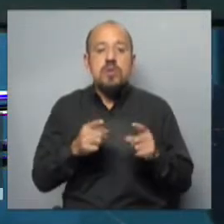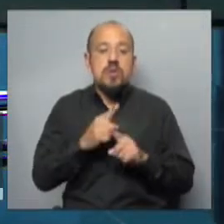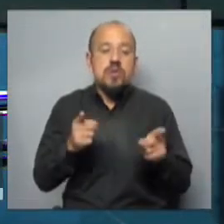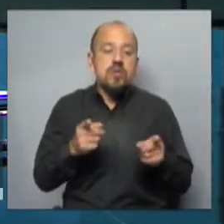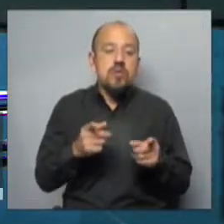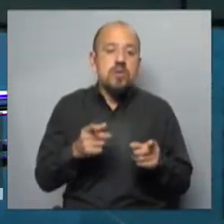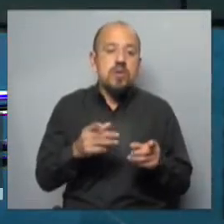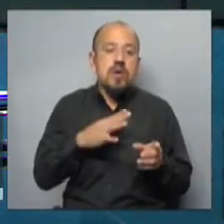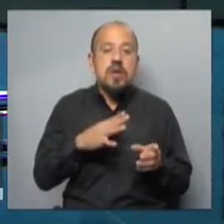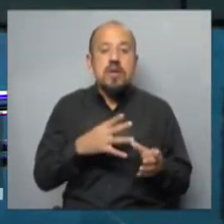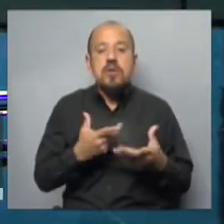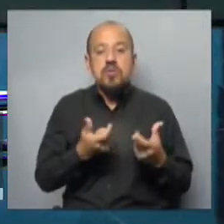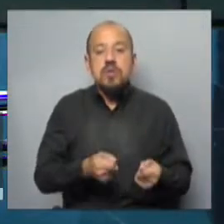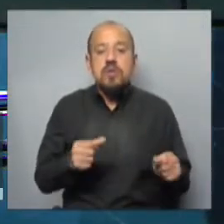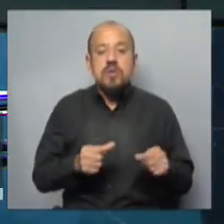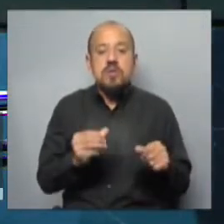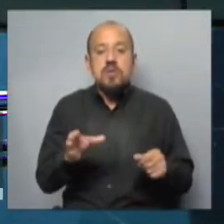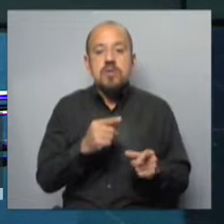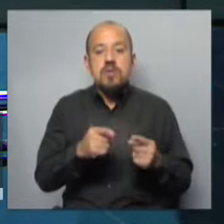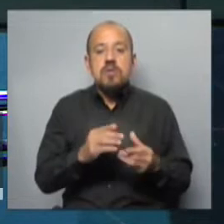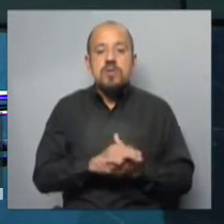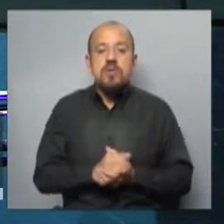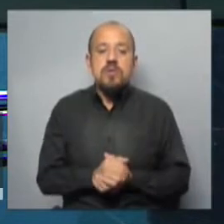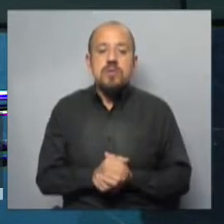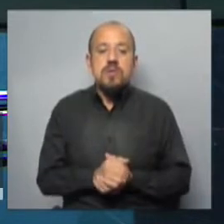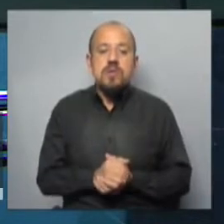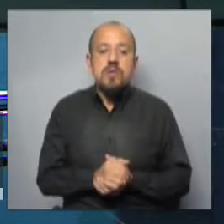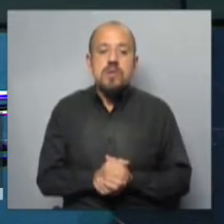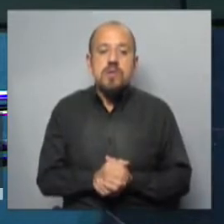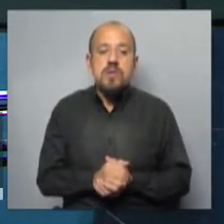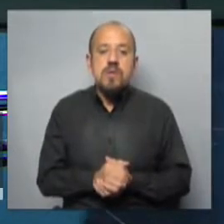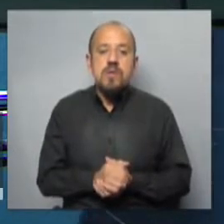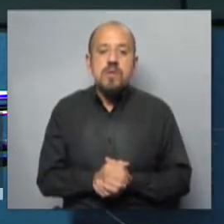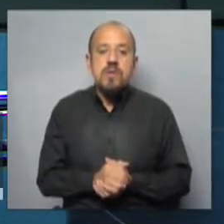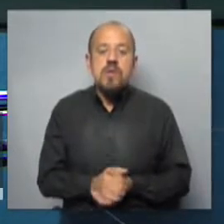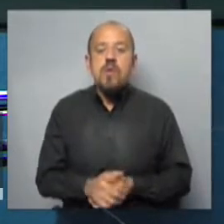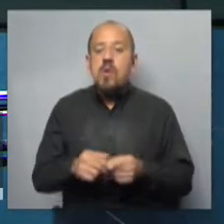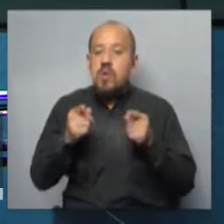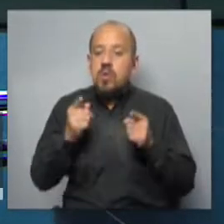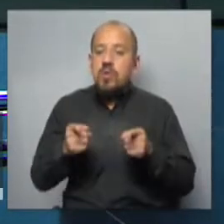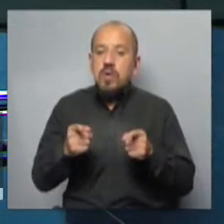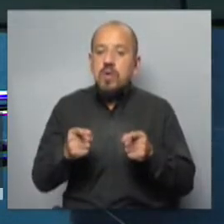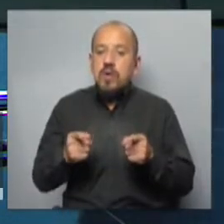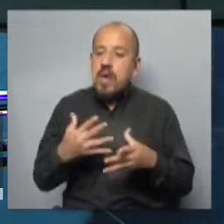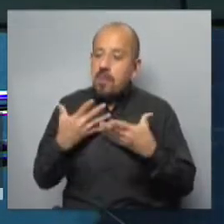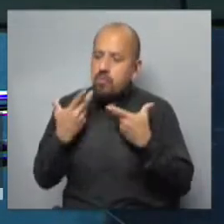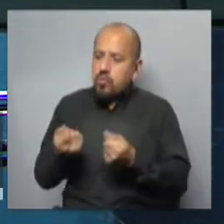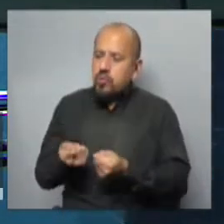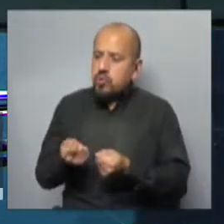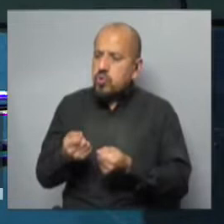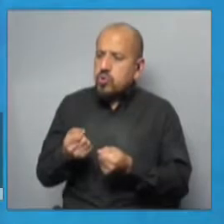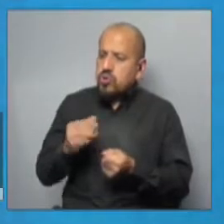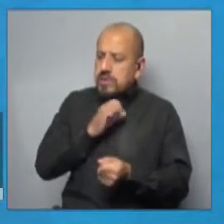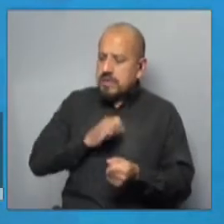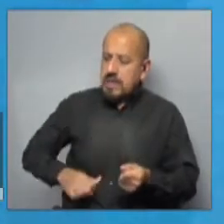que hay que ayudarlas a todo en ese caso en ese sentido ustedes reclaman apoyo concretamente del estado de los